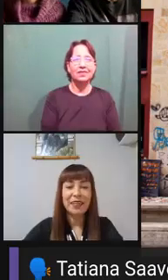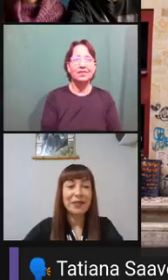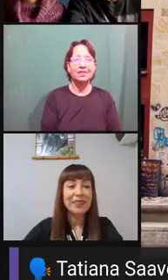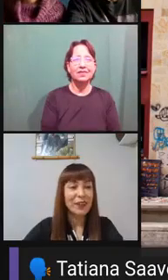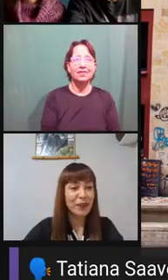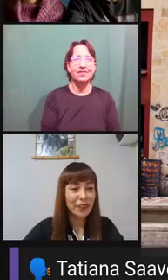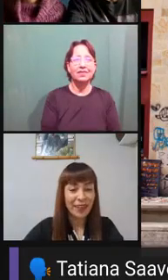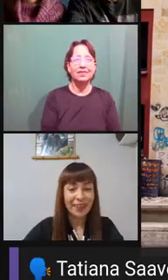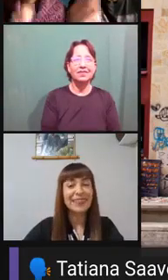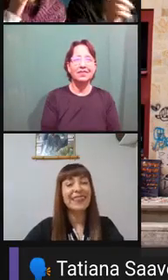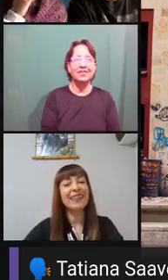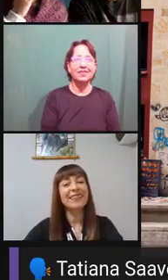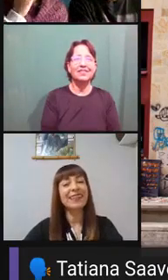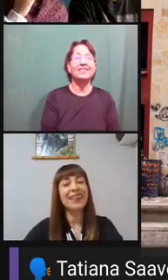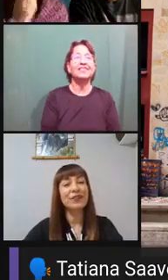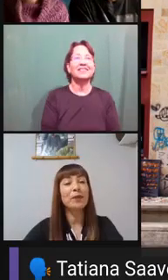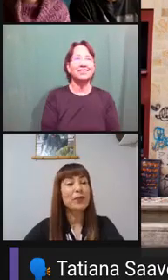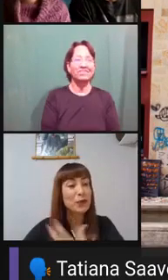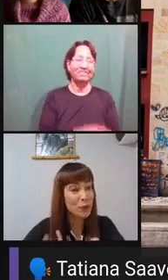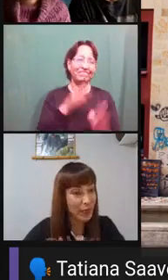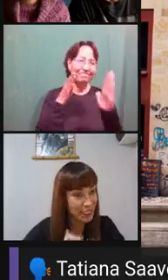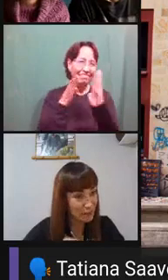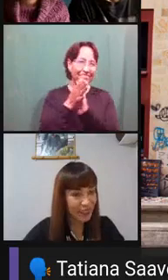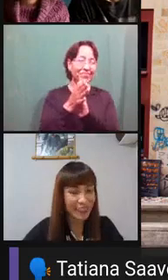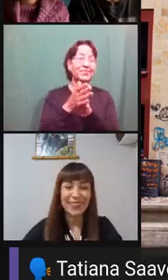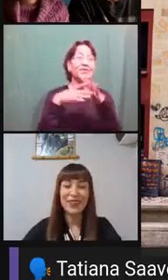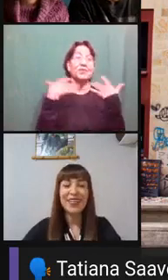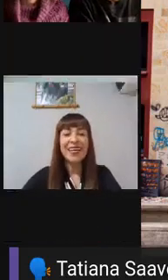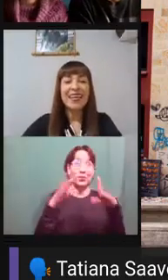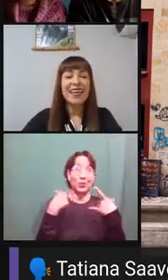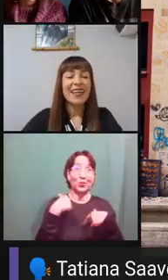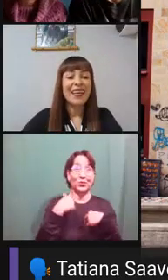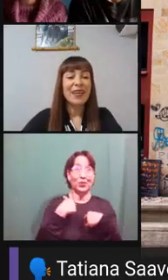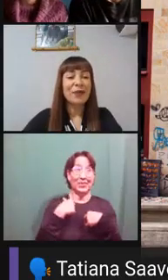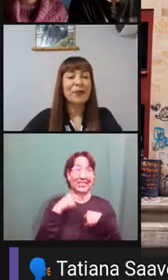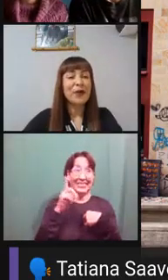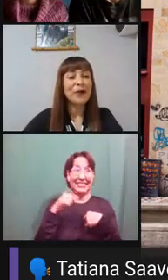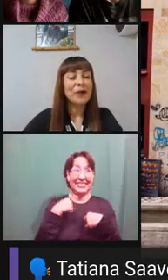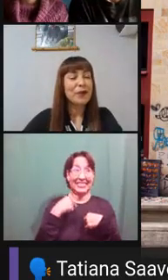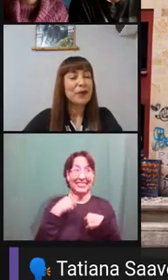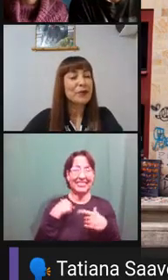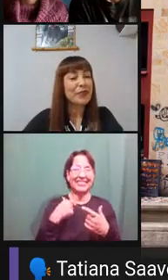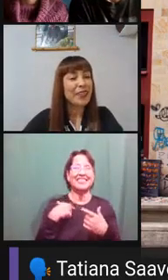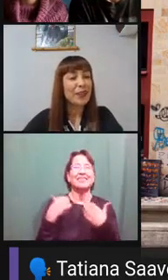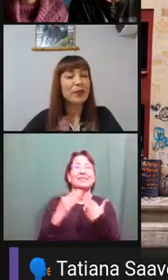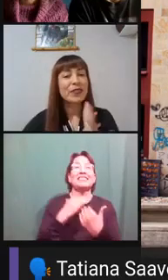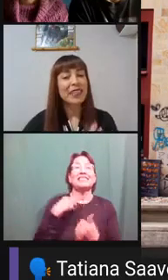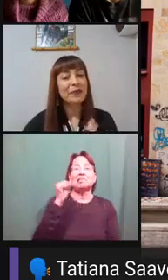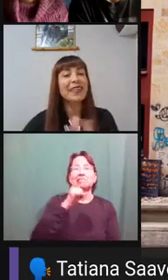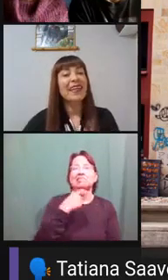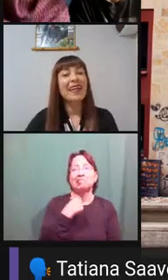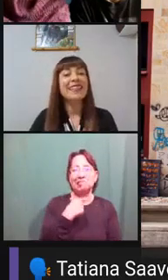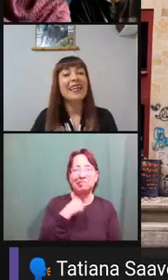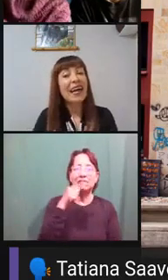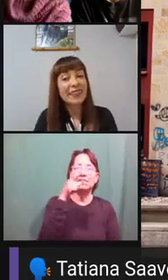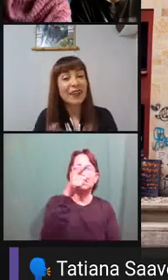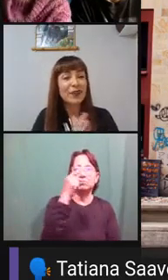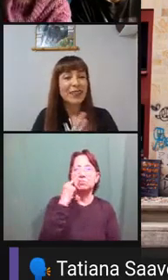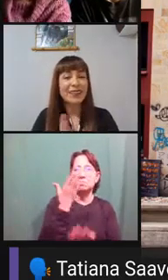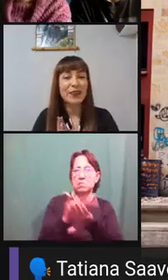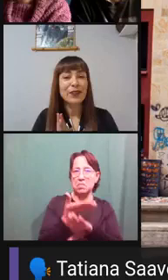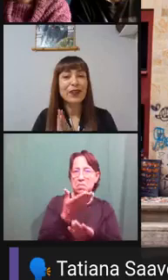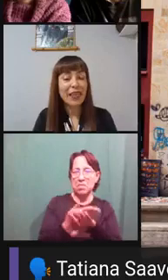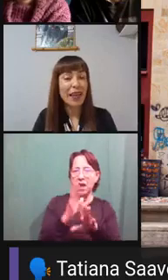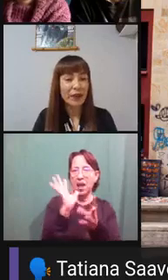Esa intervención, decirles que yo me sumo a esa invitación. Un poco me gusta cómo ustedes plantean ese arte